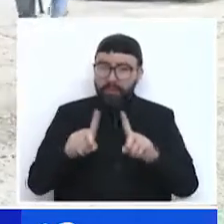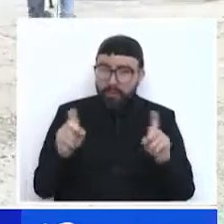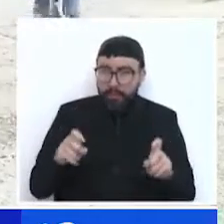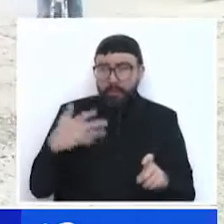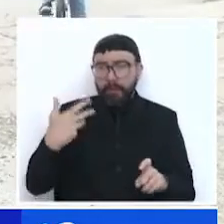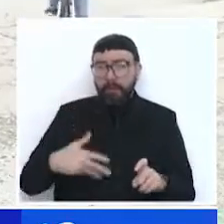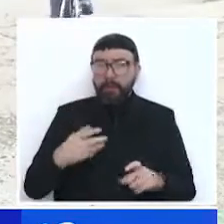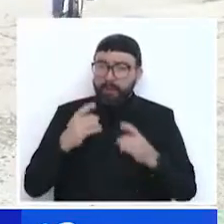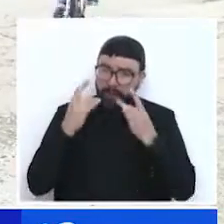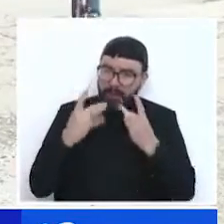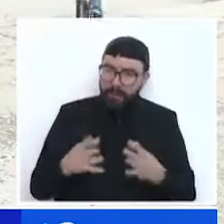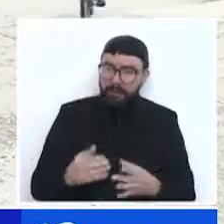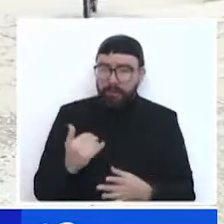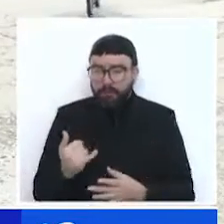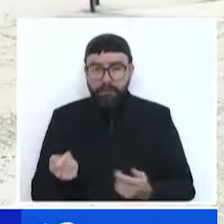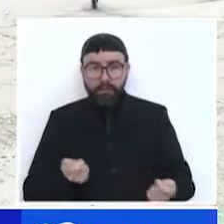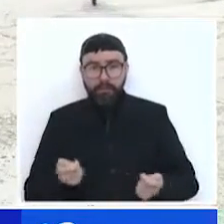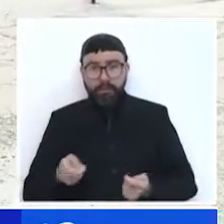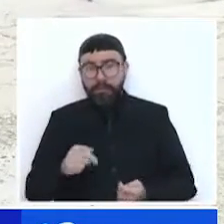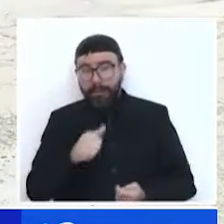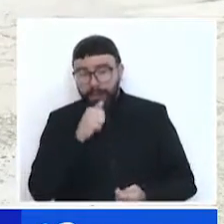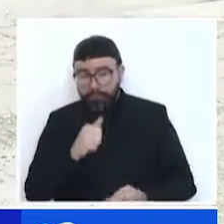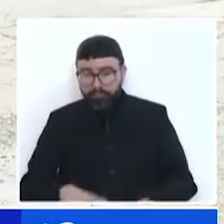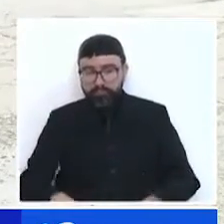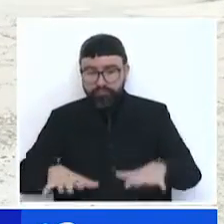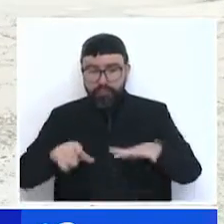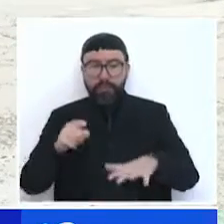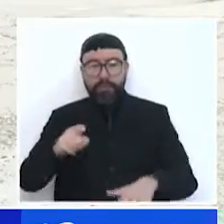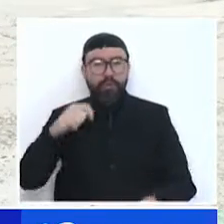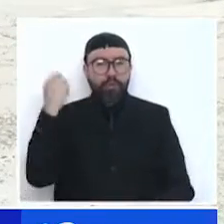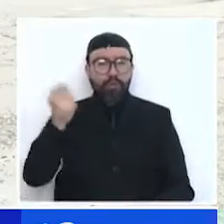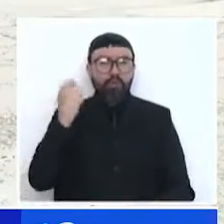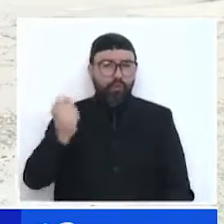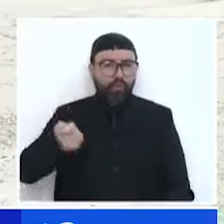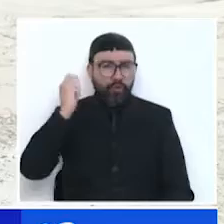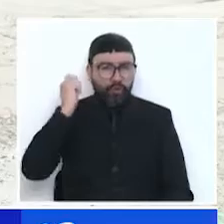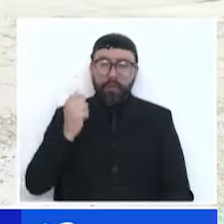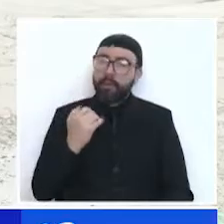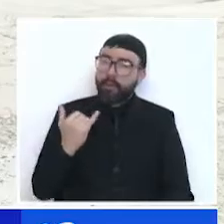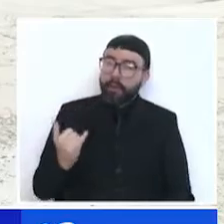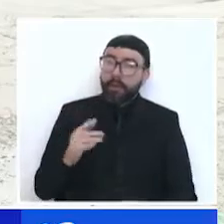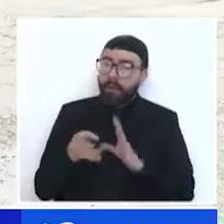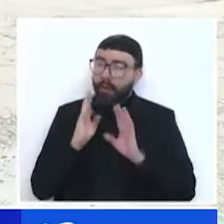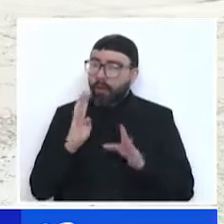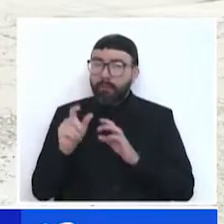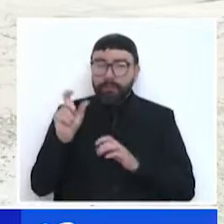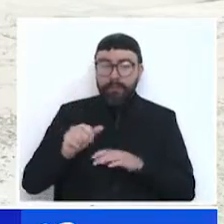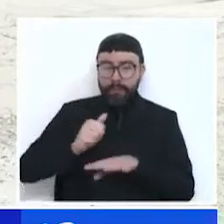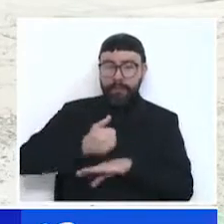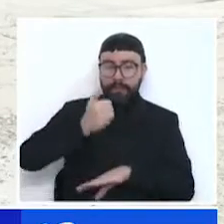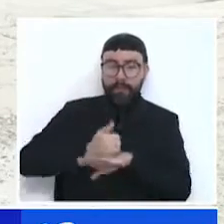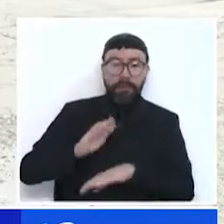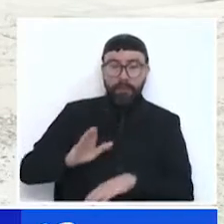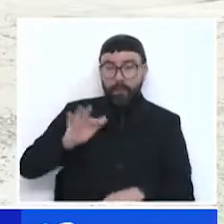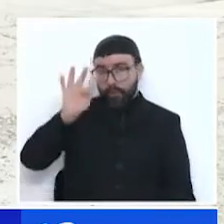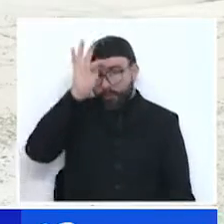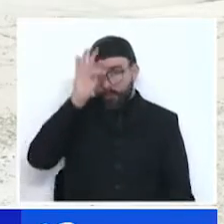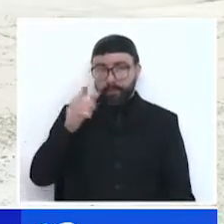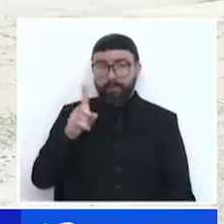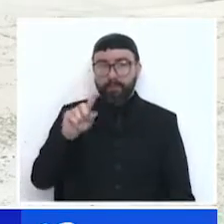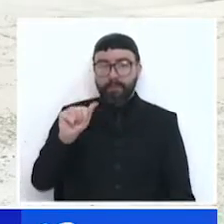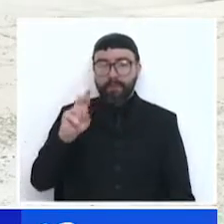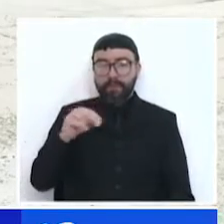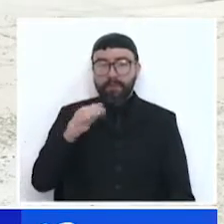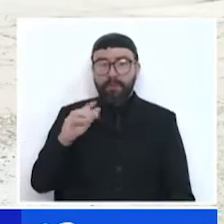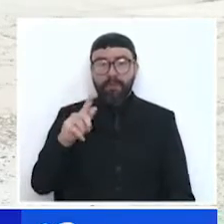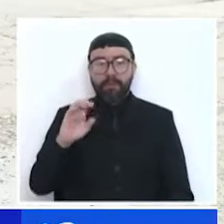allí en el puerto caldense de La Dorada. Conversamos, Paula, con el gerente del Hospital San Félix, quien nos habla qué están haciendo,